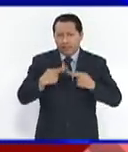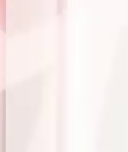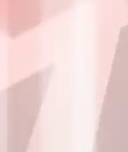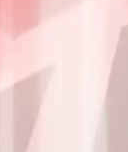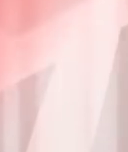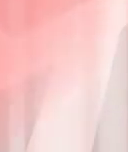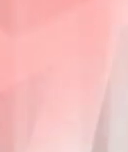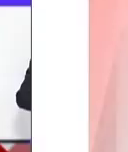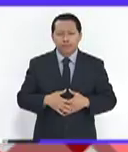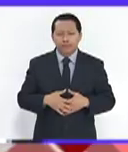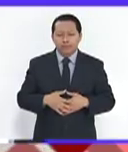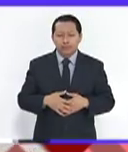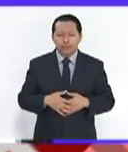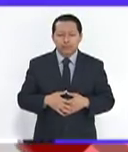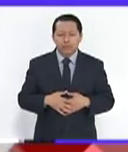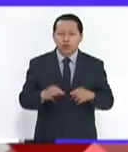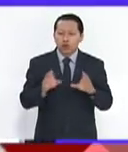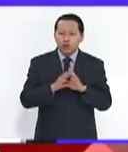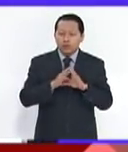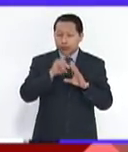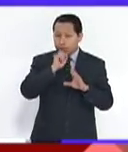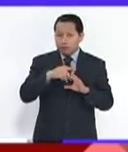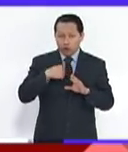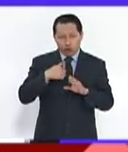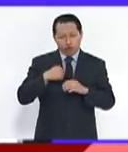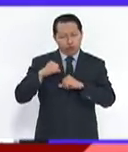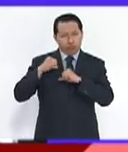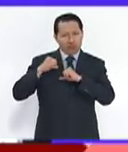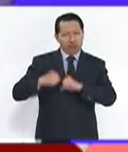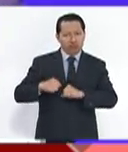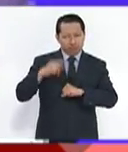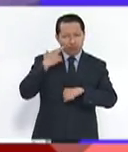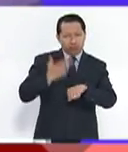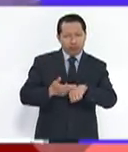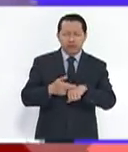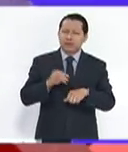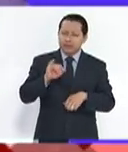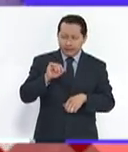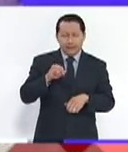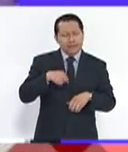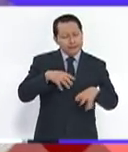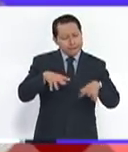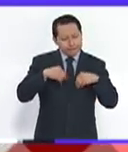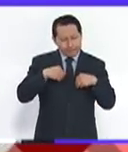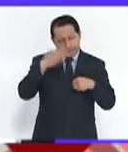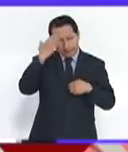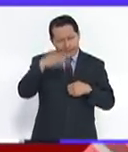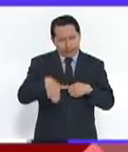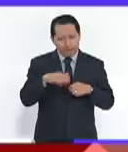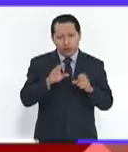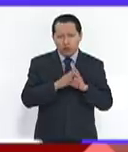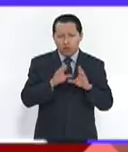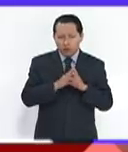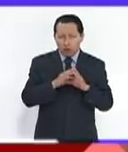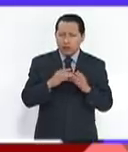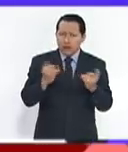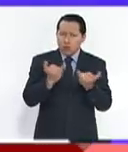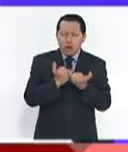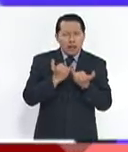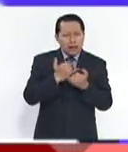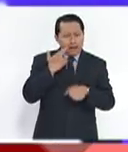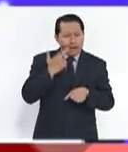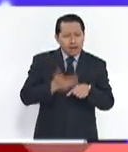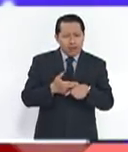víctimas. Como autoridad asumo parte de esta responsabilidad sin regateo,